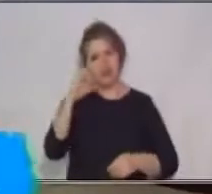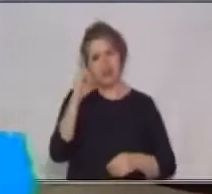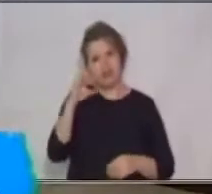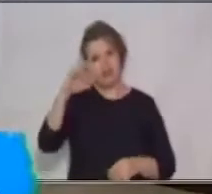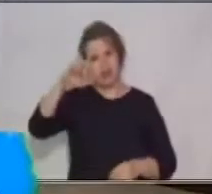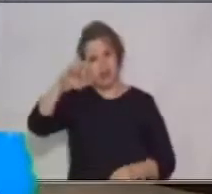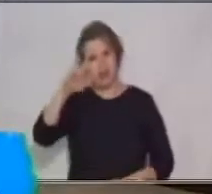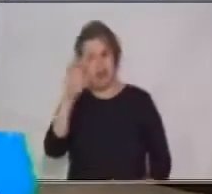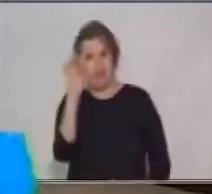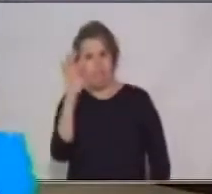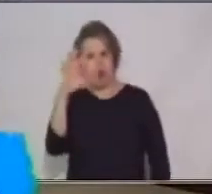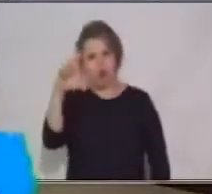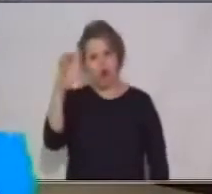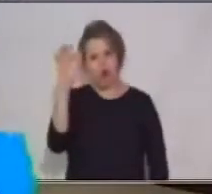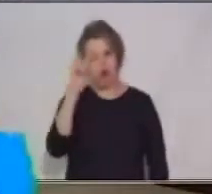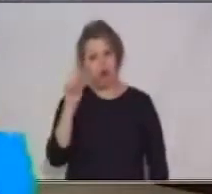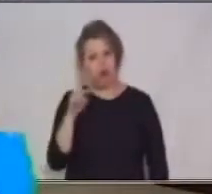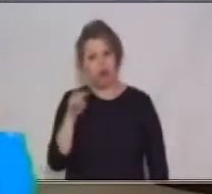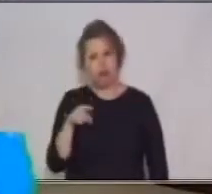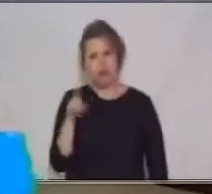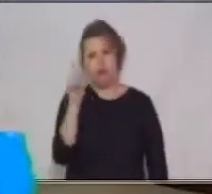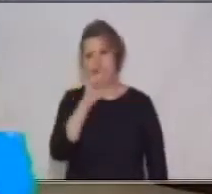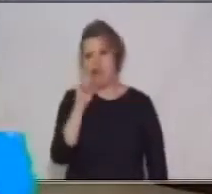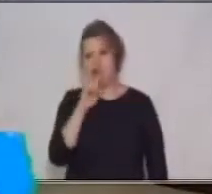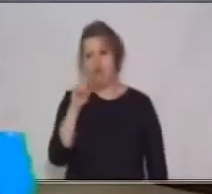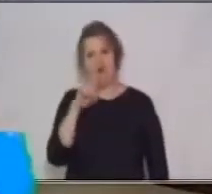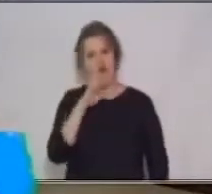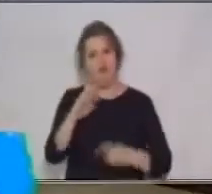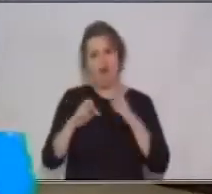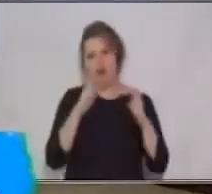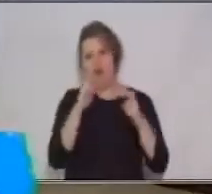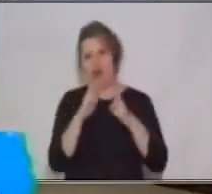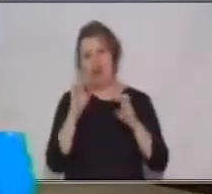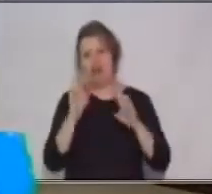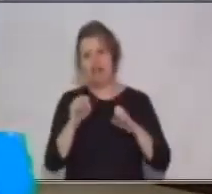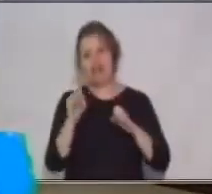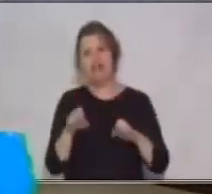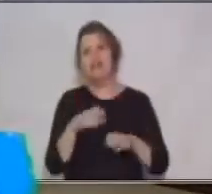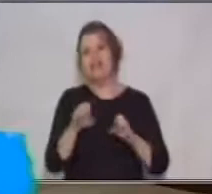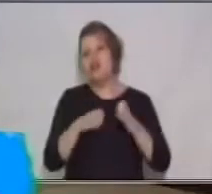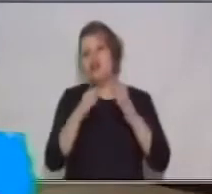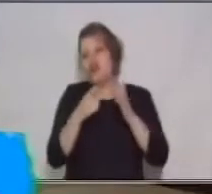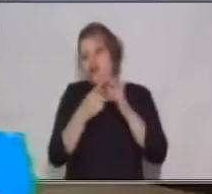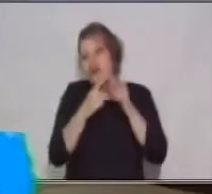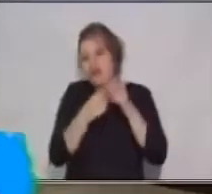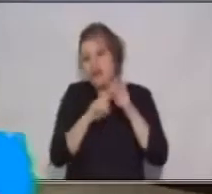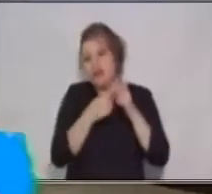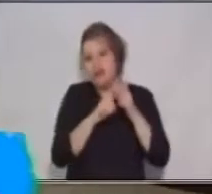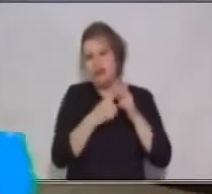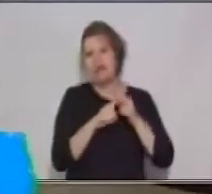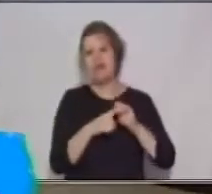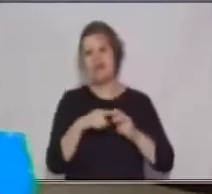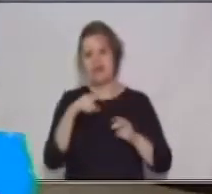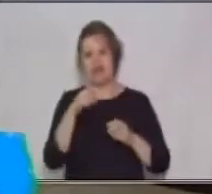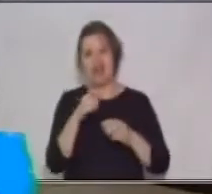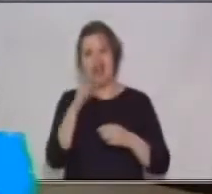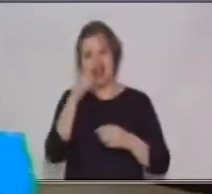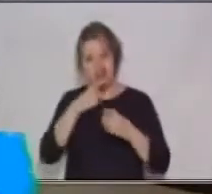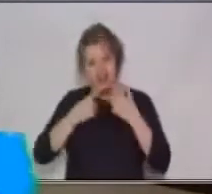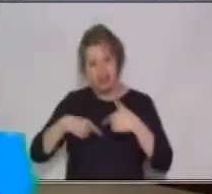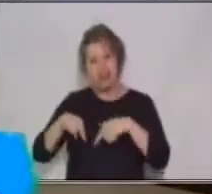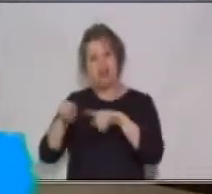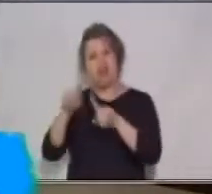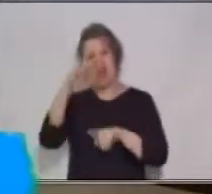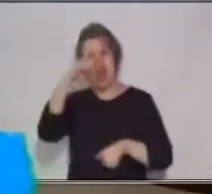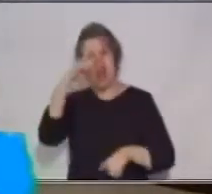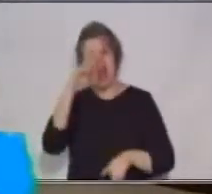e imperfectivos. Entonces vamos a iniciar de primero identificando el verbo transitivo. ¿Y cuál es el